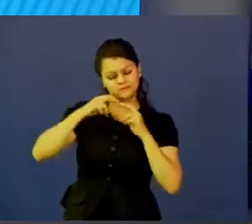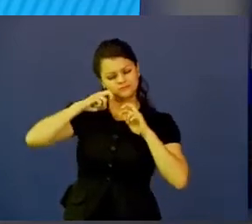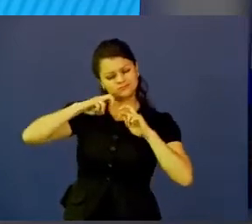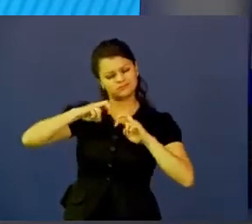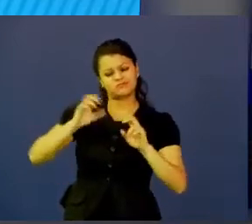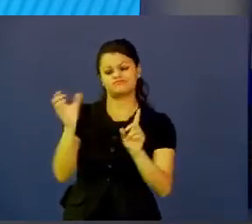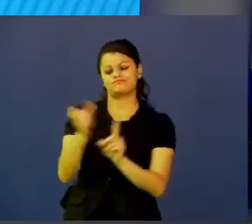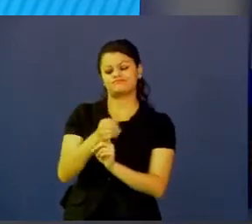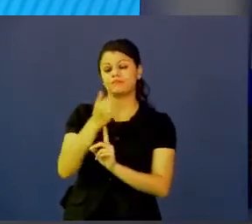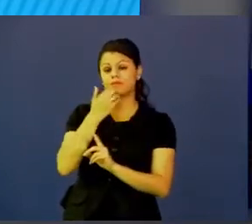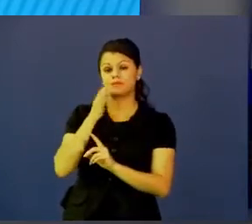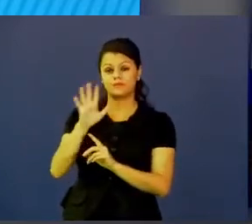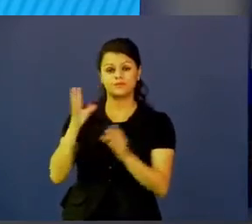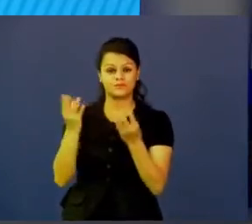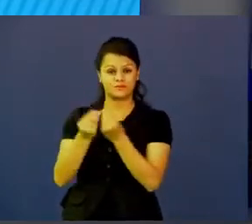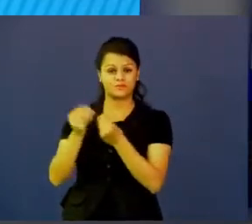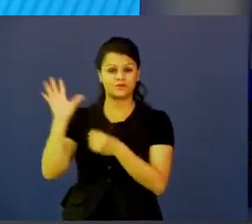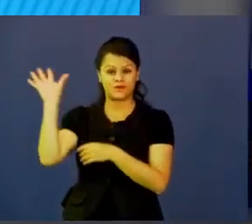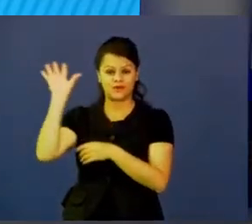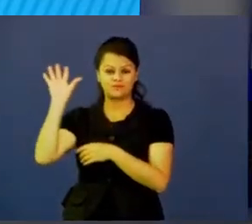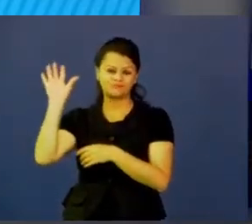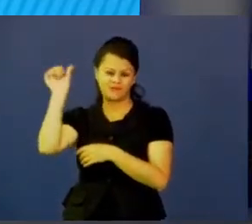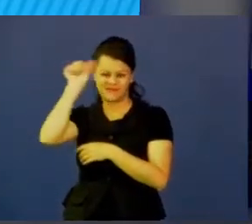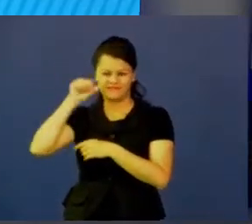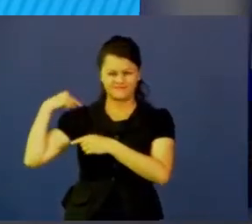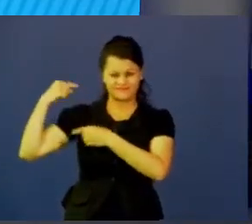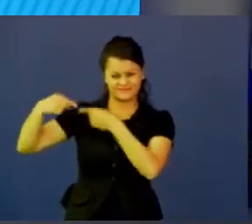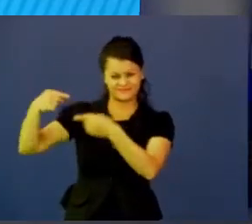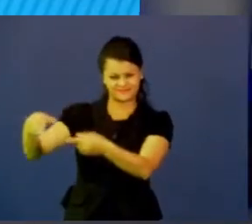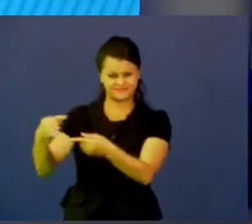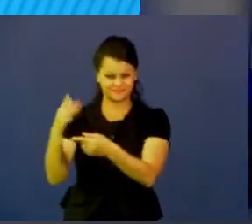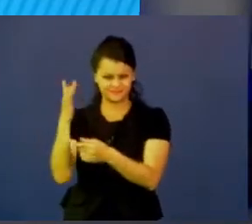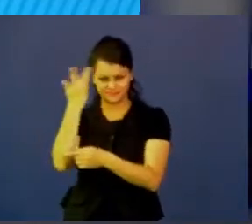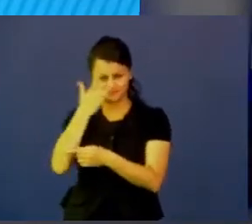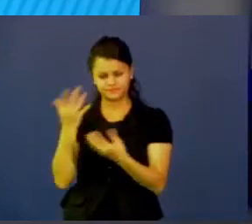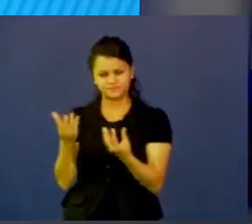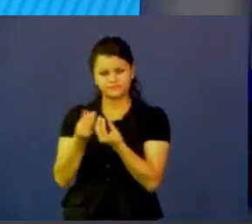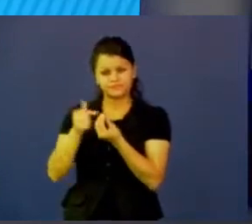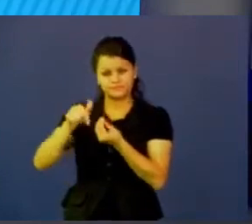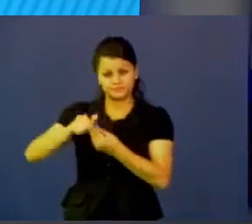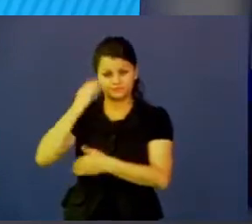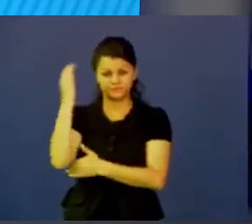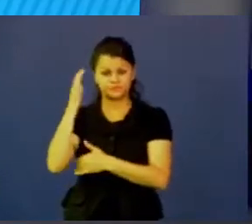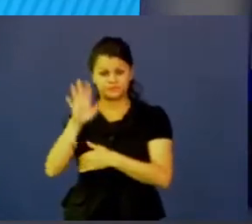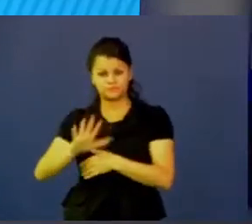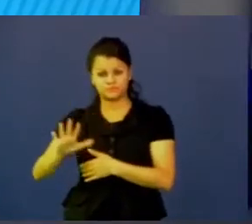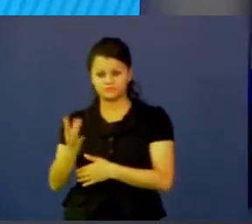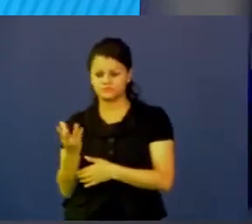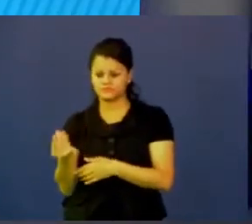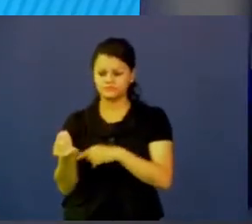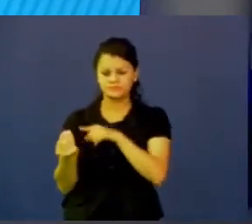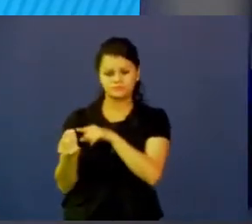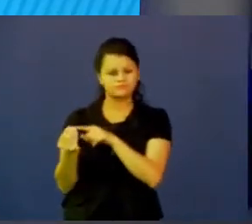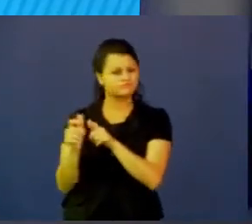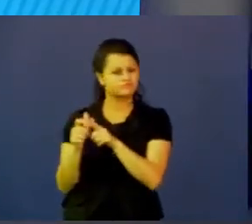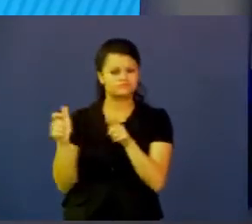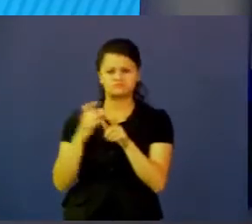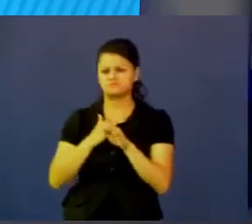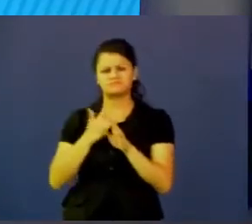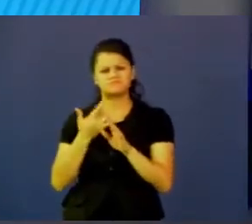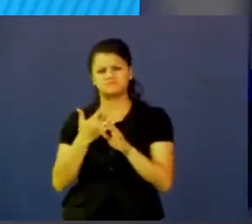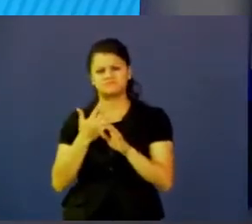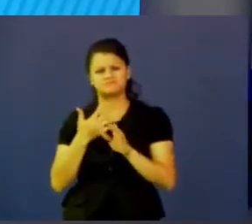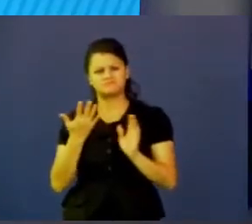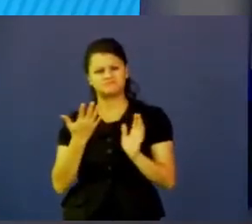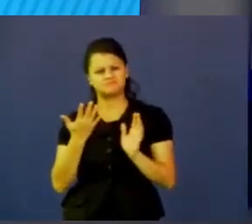ejemplo, los afrodescendientes son los más conectados del país. Entonces, saber este tipo de comportamientos nos ayuda a romper estereotipos. Yo hubiera